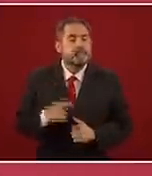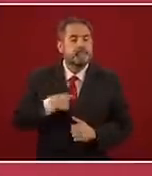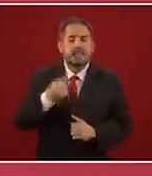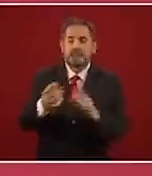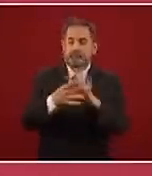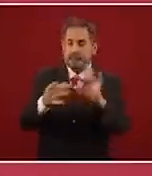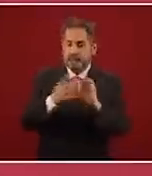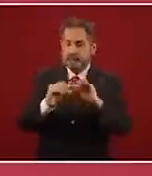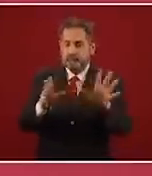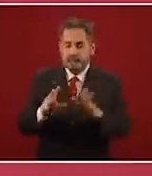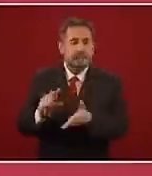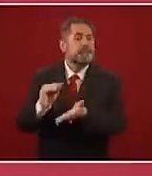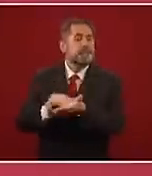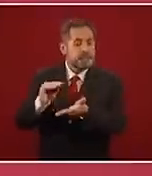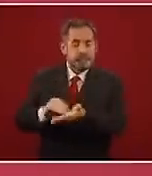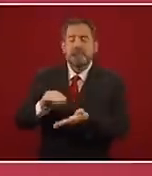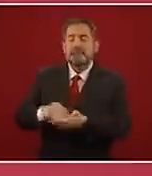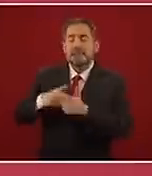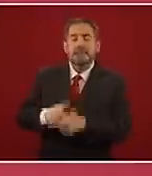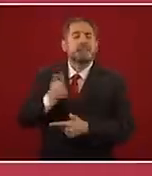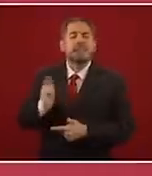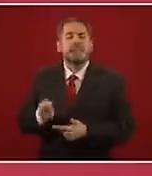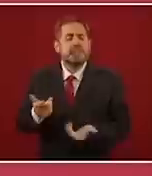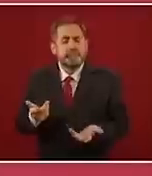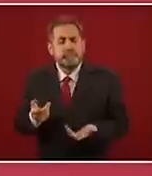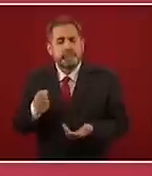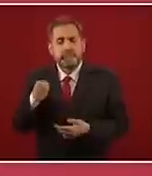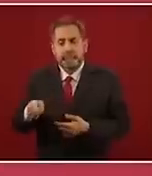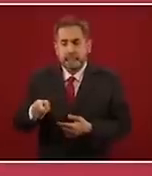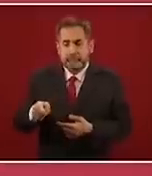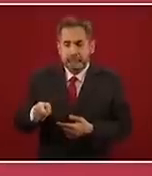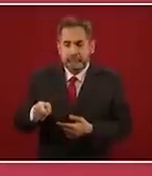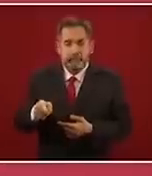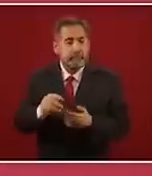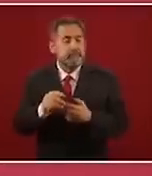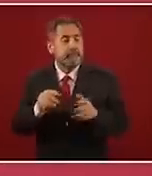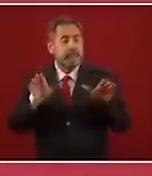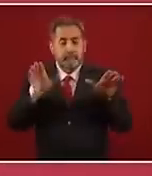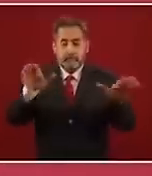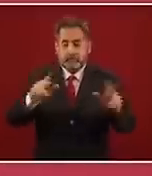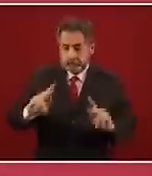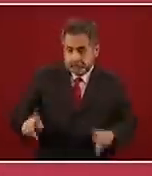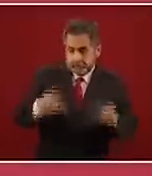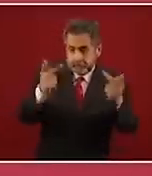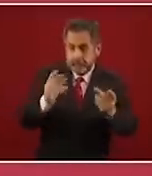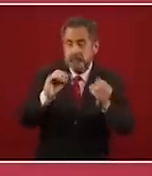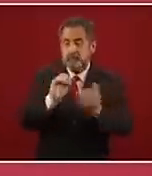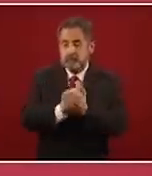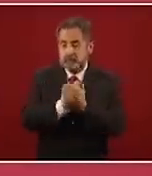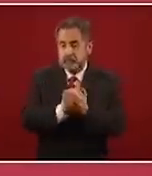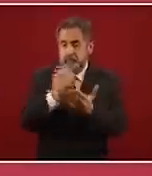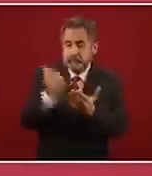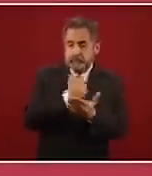explicarles que sigue adelante lo de la venta o rifa del avión presidencial para